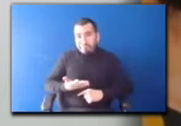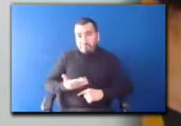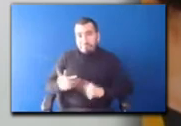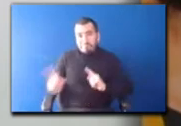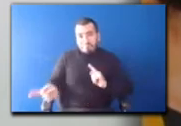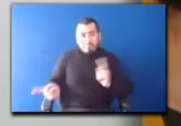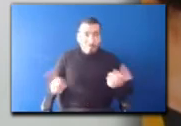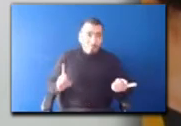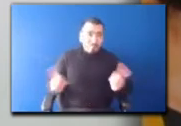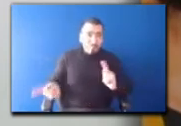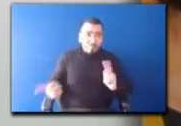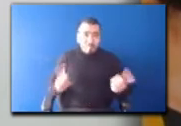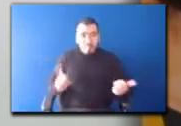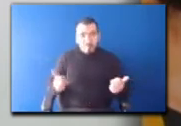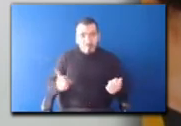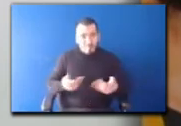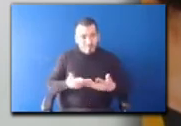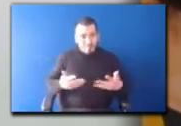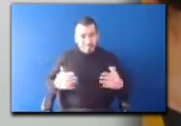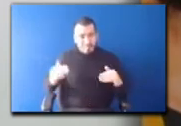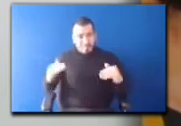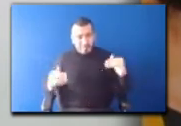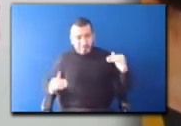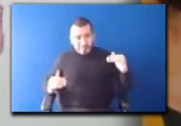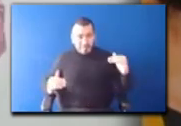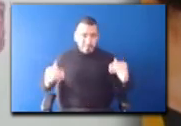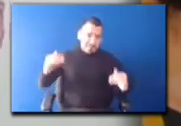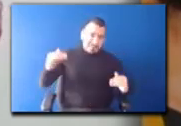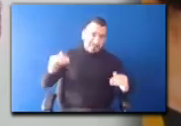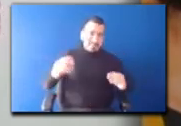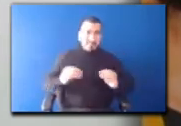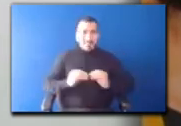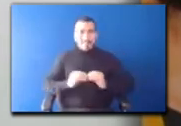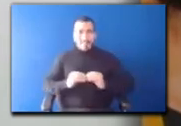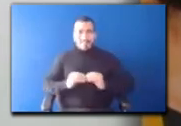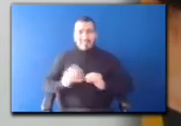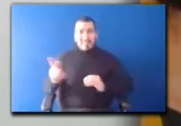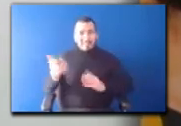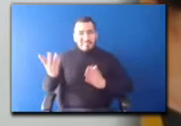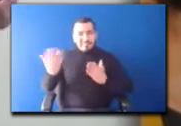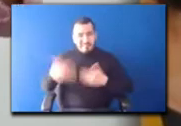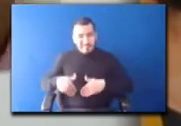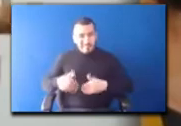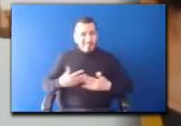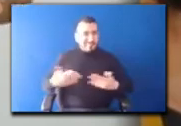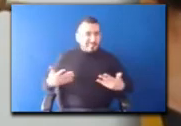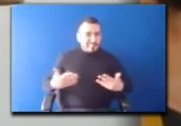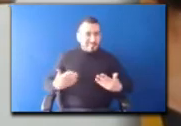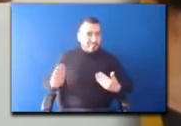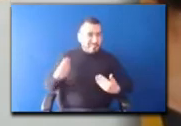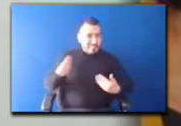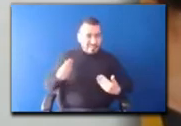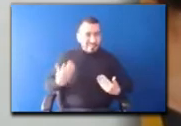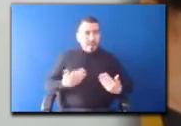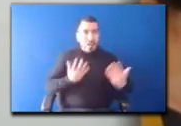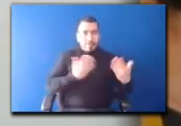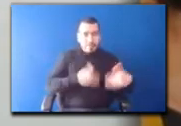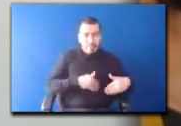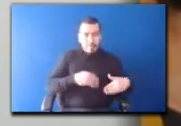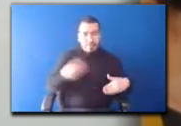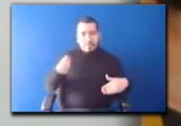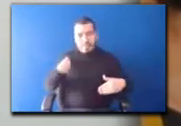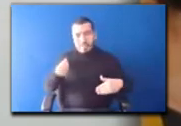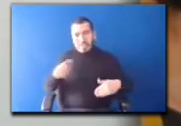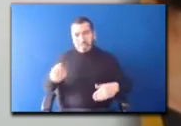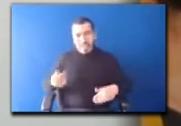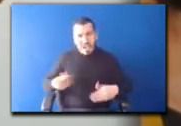otro, sensación de desequilibrio contractual, sensación de que me están ocultando información, sensación de que esto es caro y que se están aprovechando